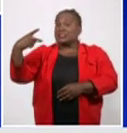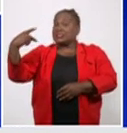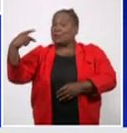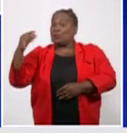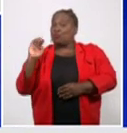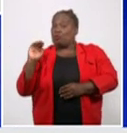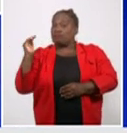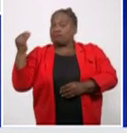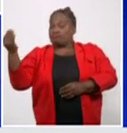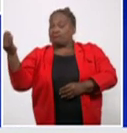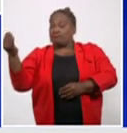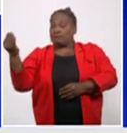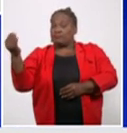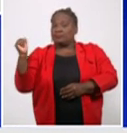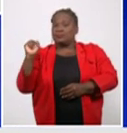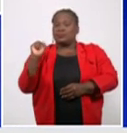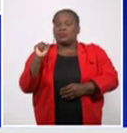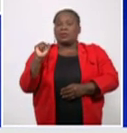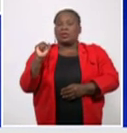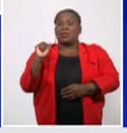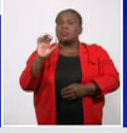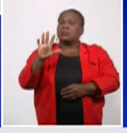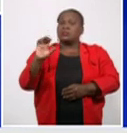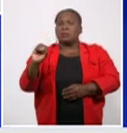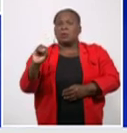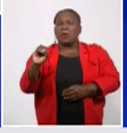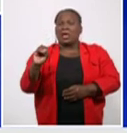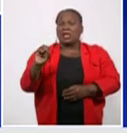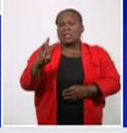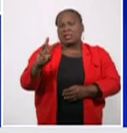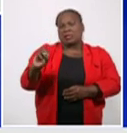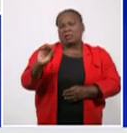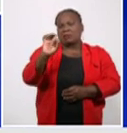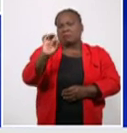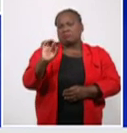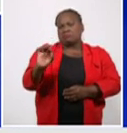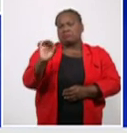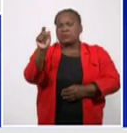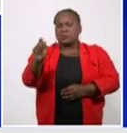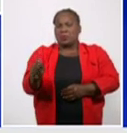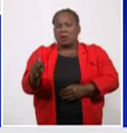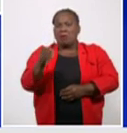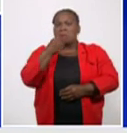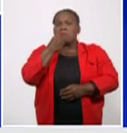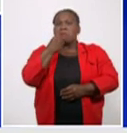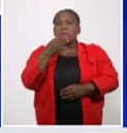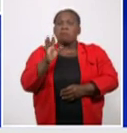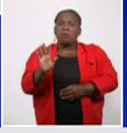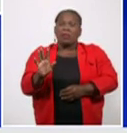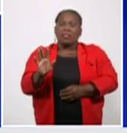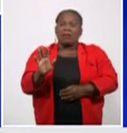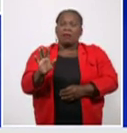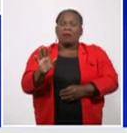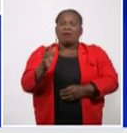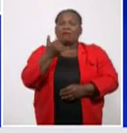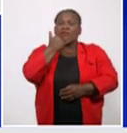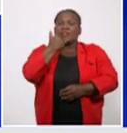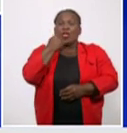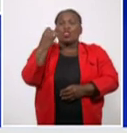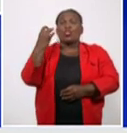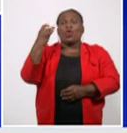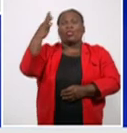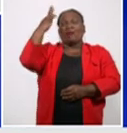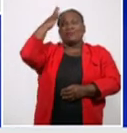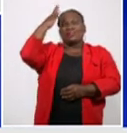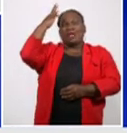un 50%, un 30-50% de las personas padecen con mayor frecuencia el dolor de